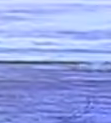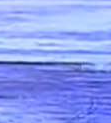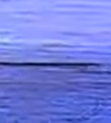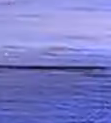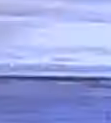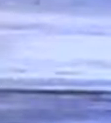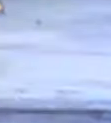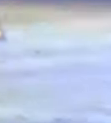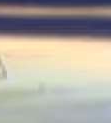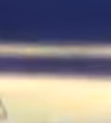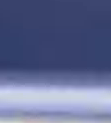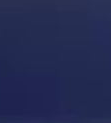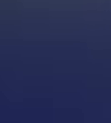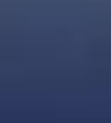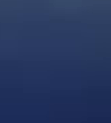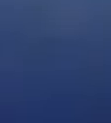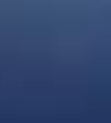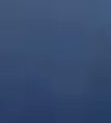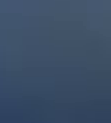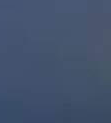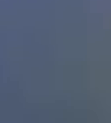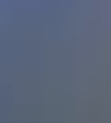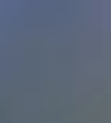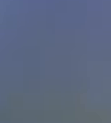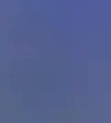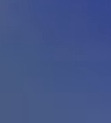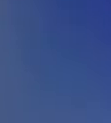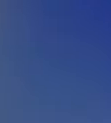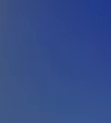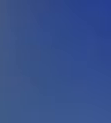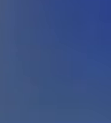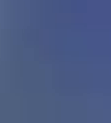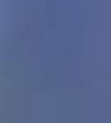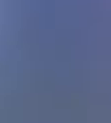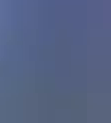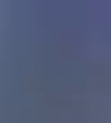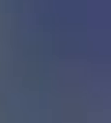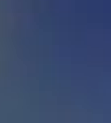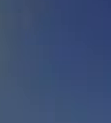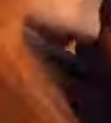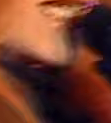Satisfacción, a eso yo ni muerta. Solas está mejor.